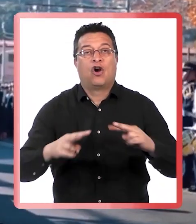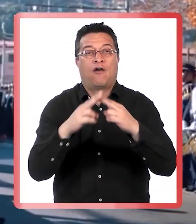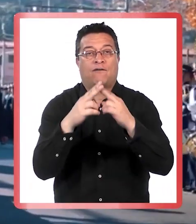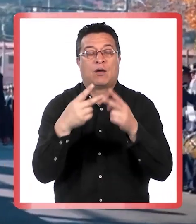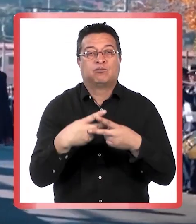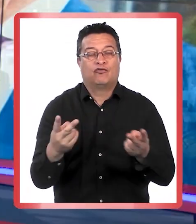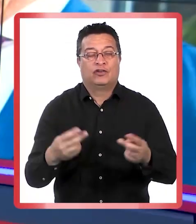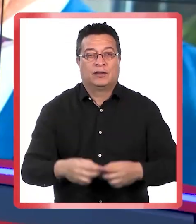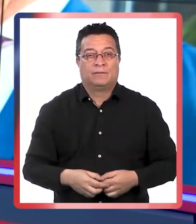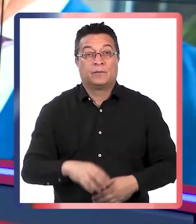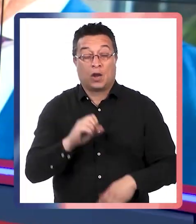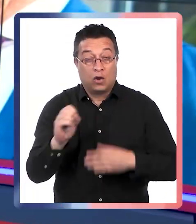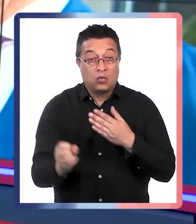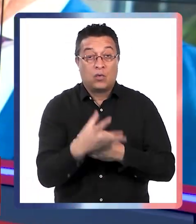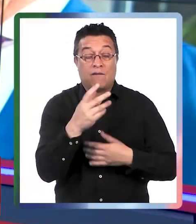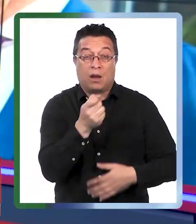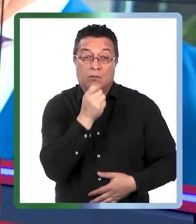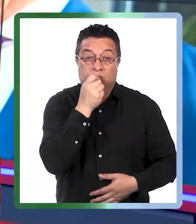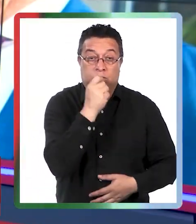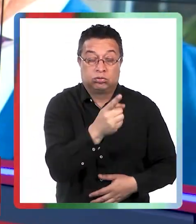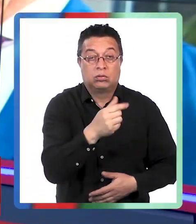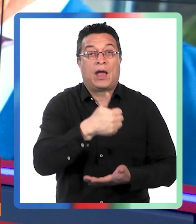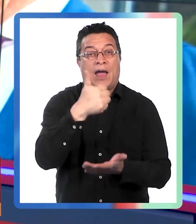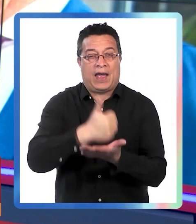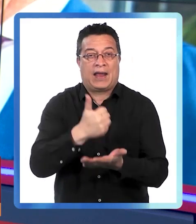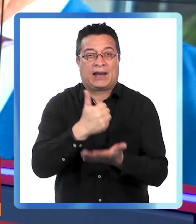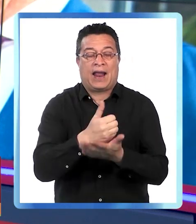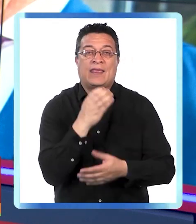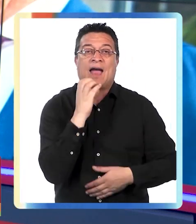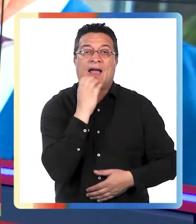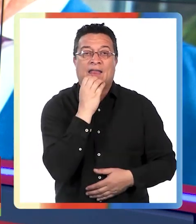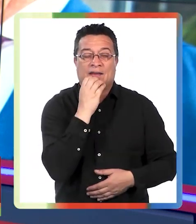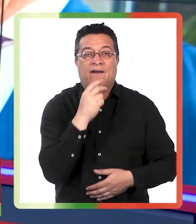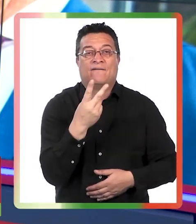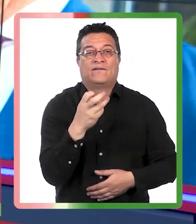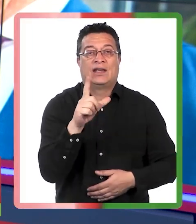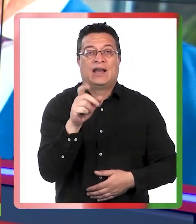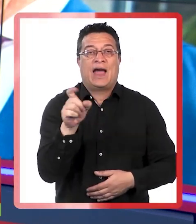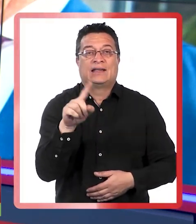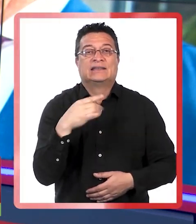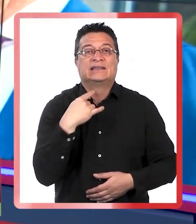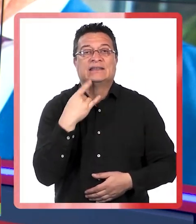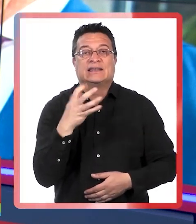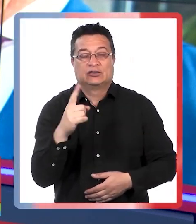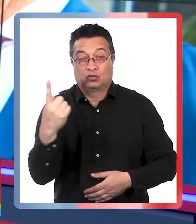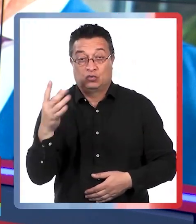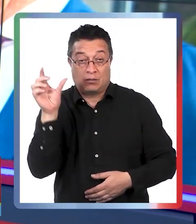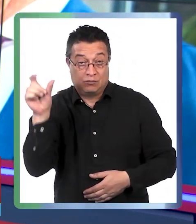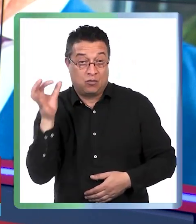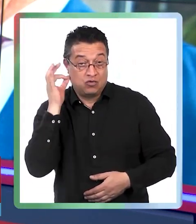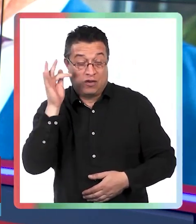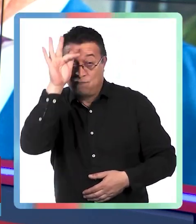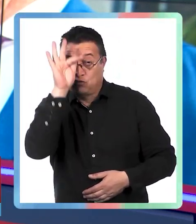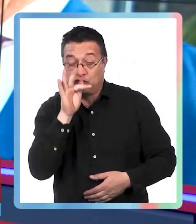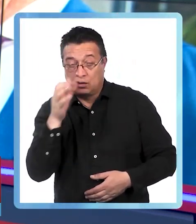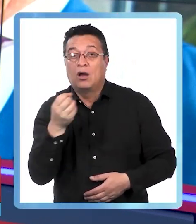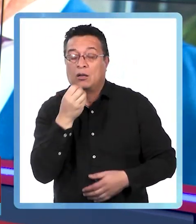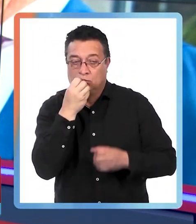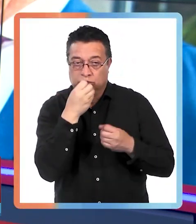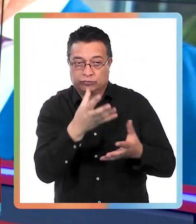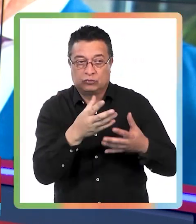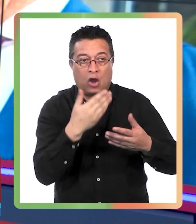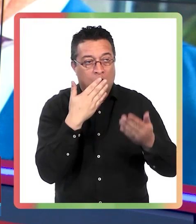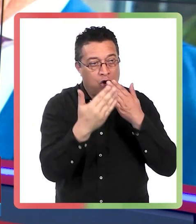públicas. Una nueva denuncia recae en el alcalde de Antofagasta, Jonathan Velázquez. Una funcionaria municipal reveló